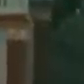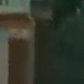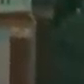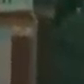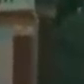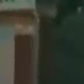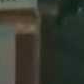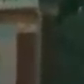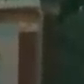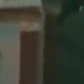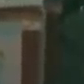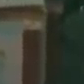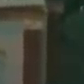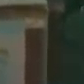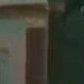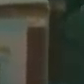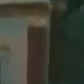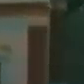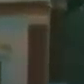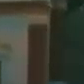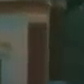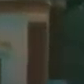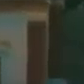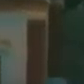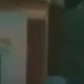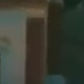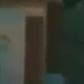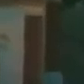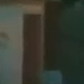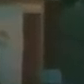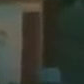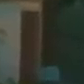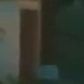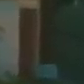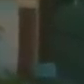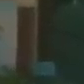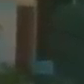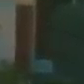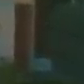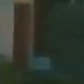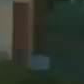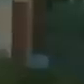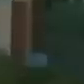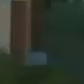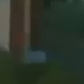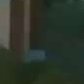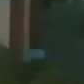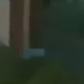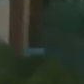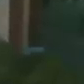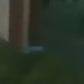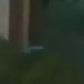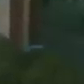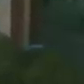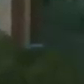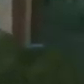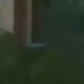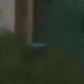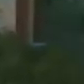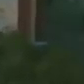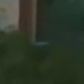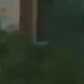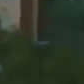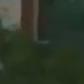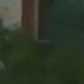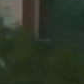representantes y profesionales del periodismo con quienes estarán intercambiando y conociendo información de la mano del presidente Nicolás